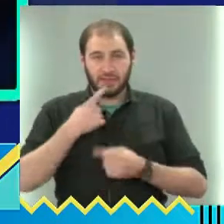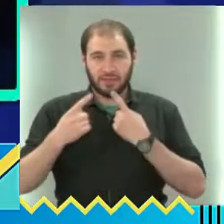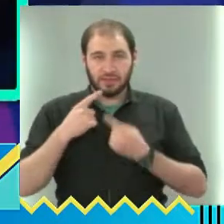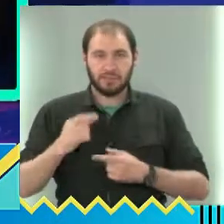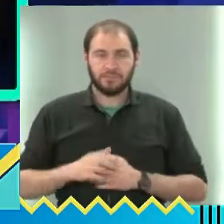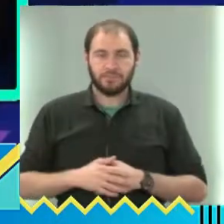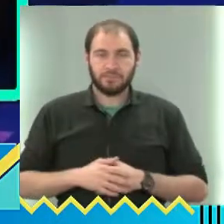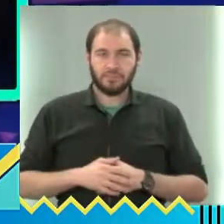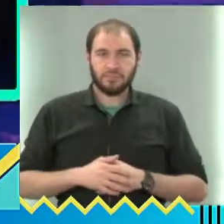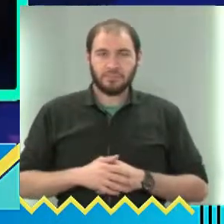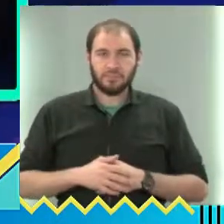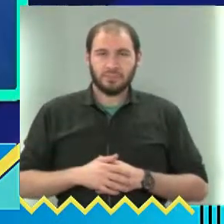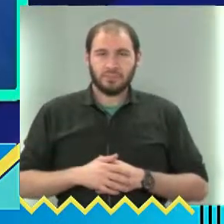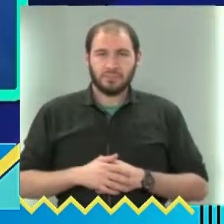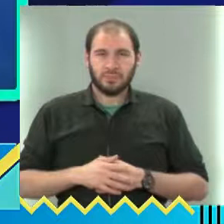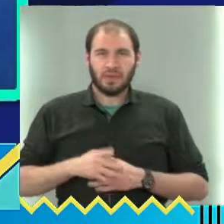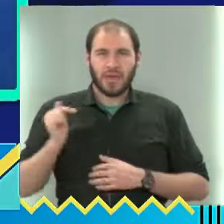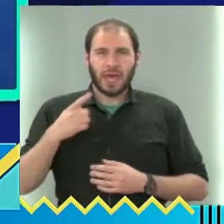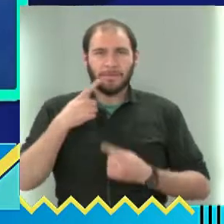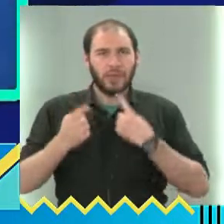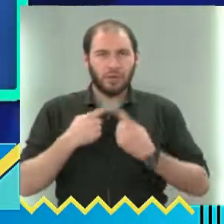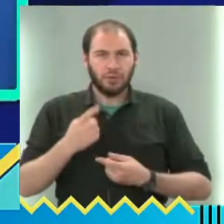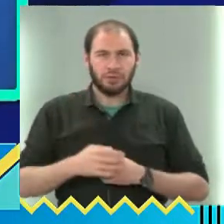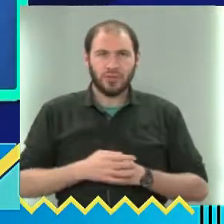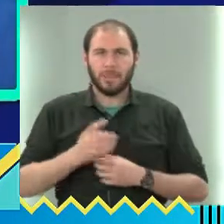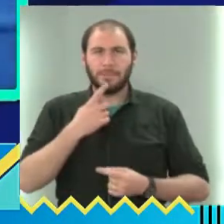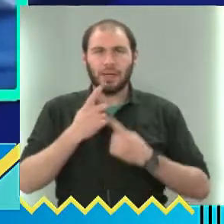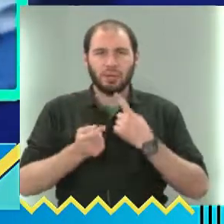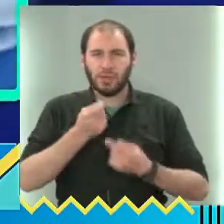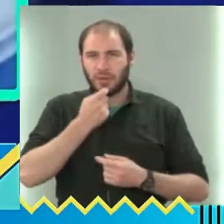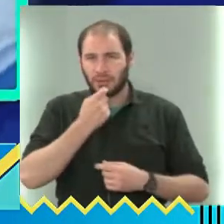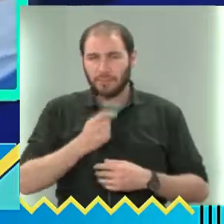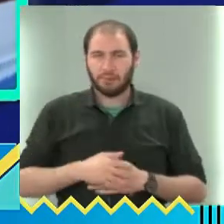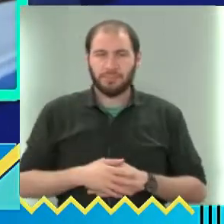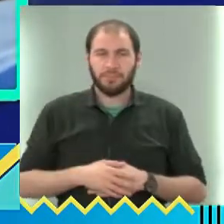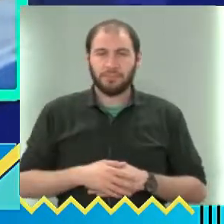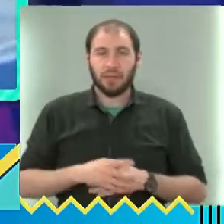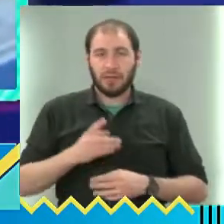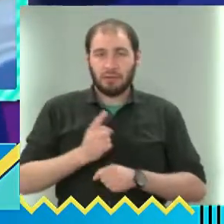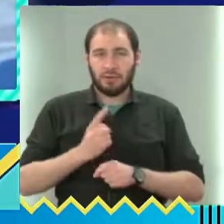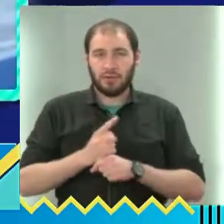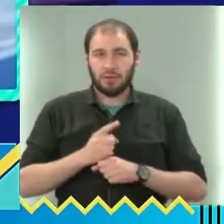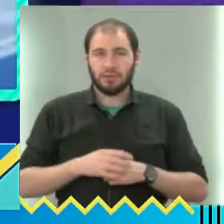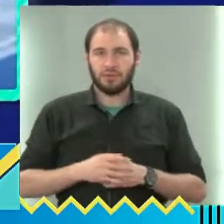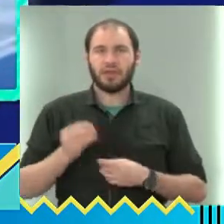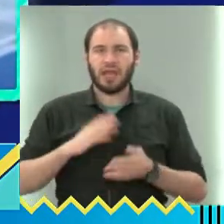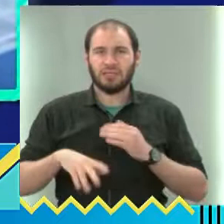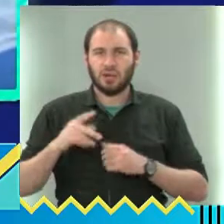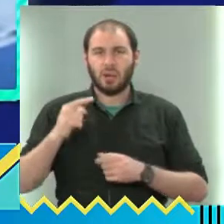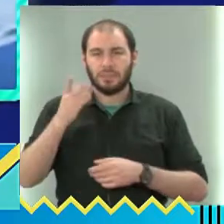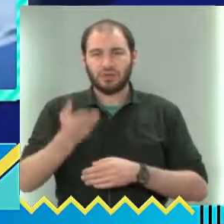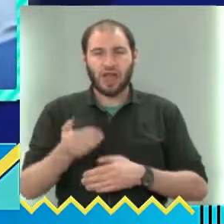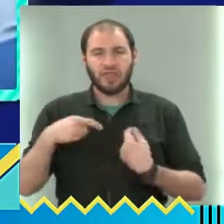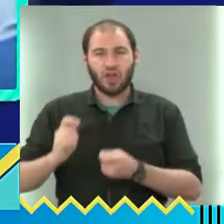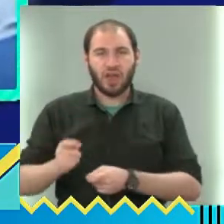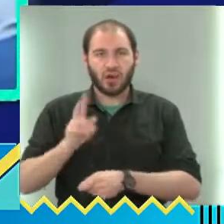hacen algunas consultas, se indaga sobre principalmente, primero lo que hacemos es cuidar a ese donante,